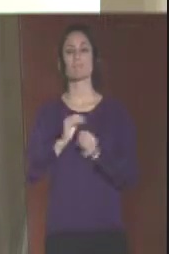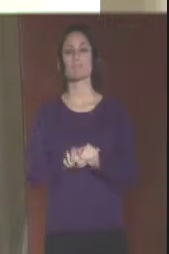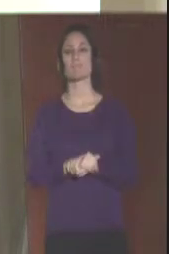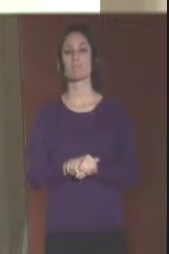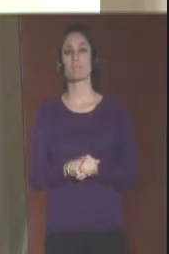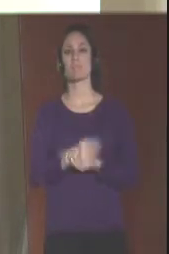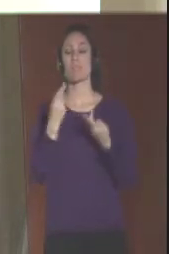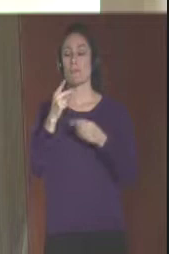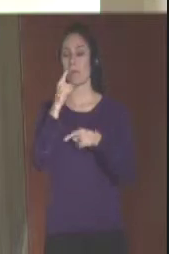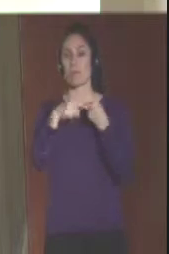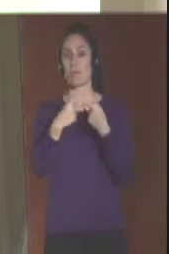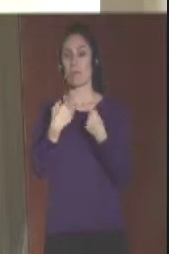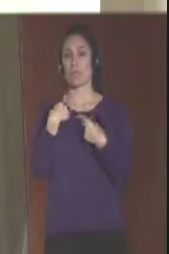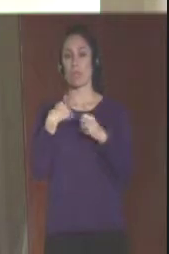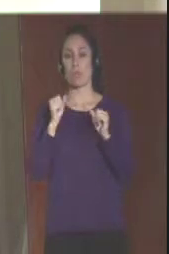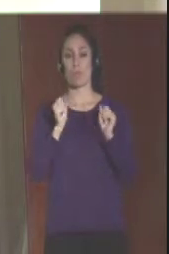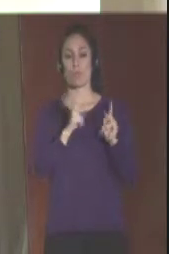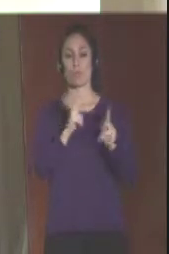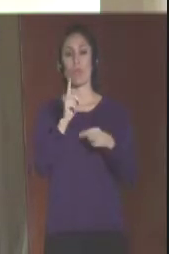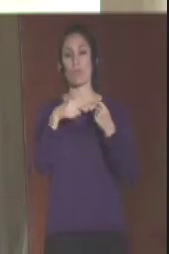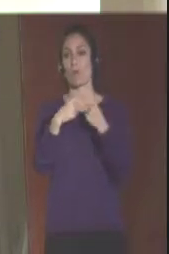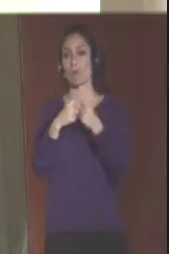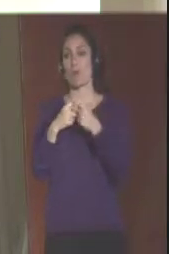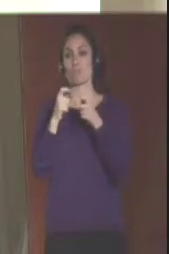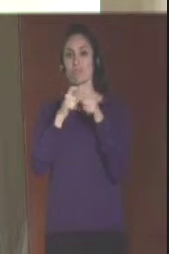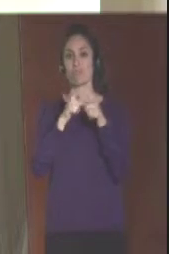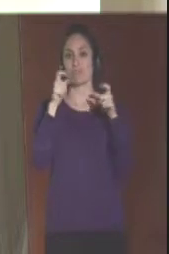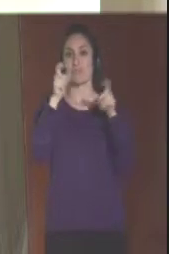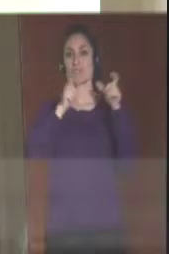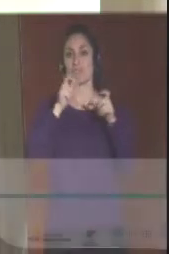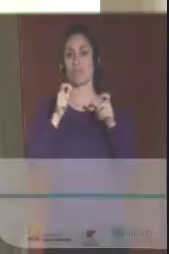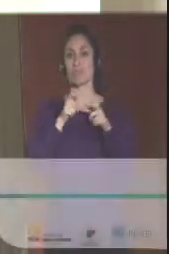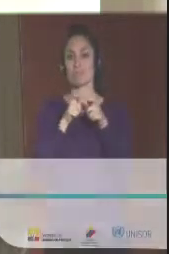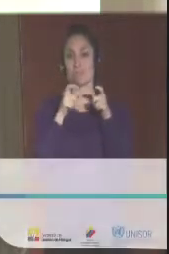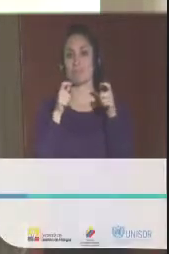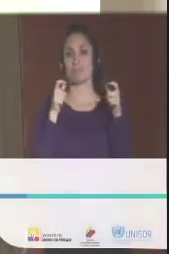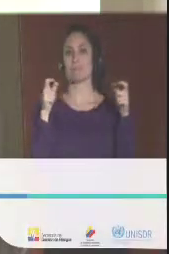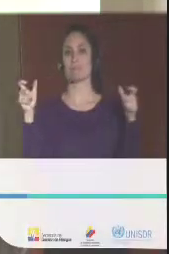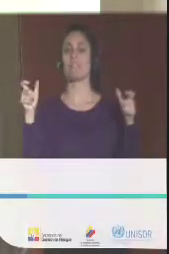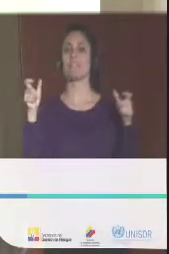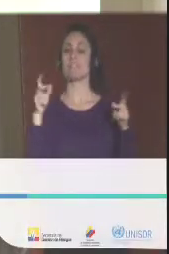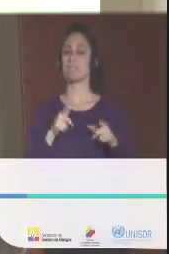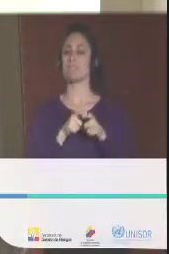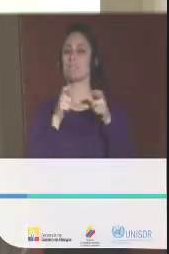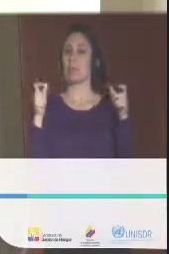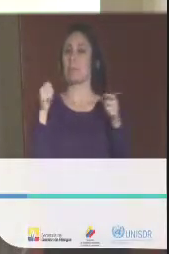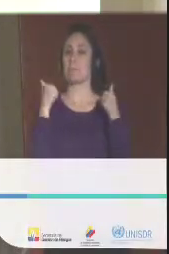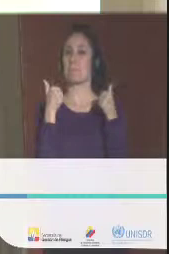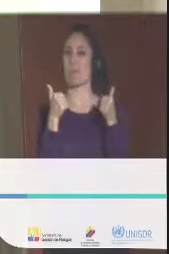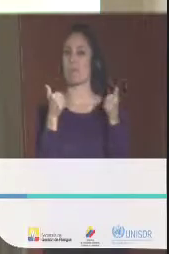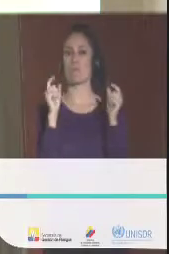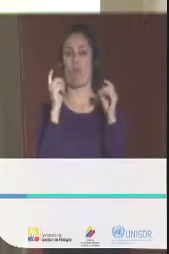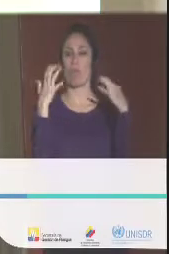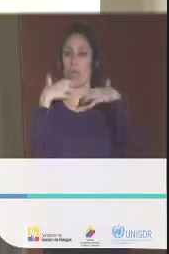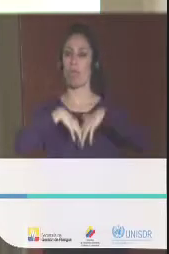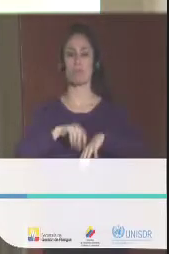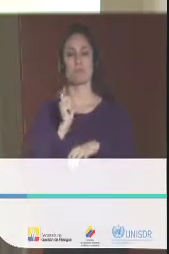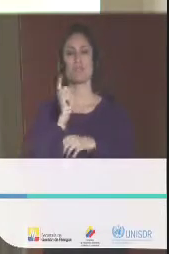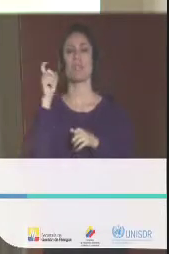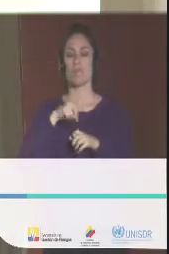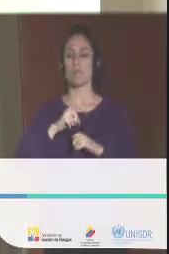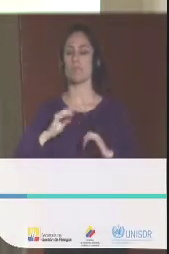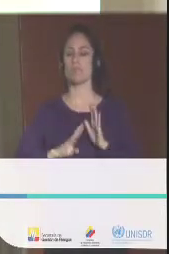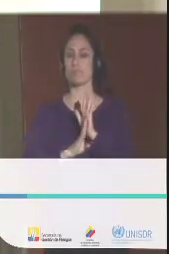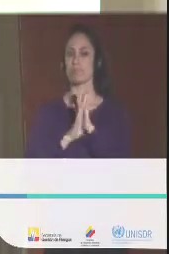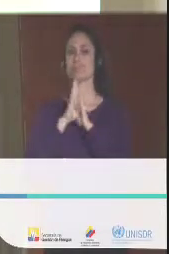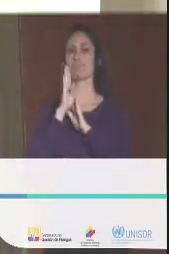una oportunidad. Si las ciudades van a crecer, tenemos una oportunidad de que crezcan bien y que, por lo tanto, el desarrollo